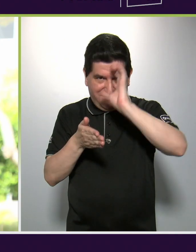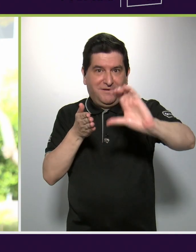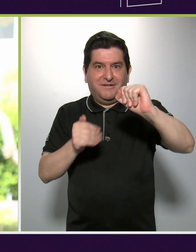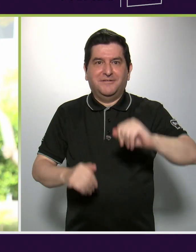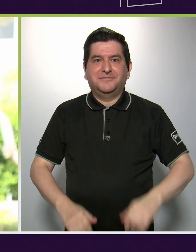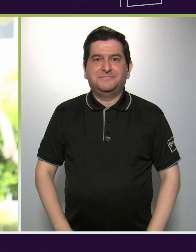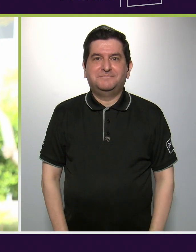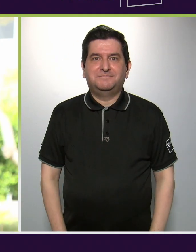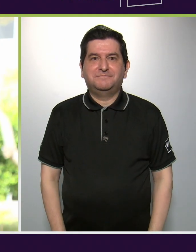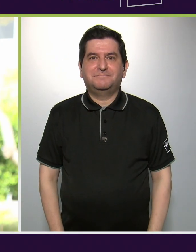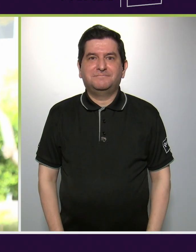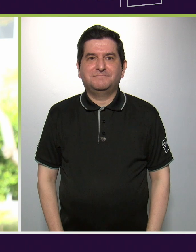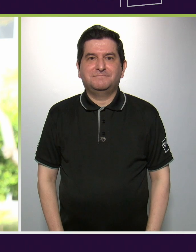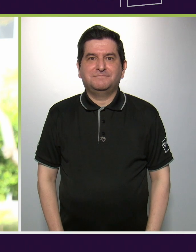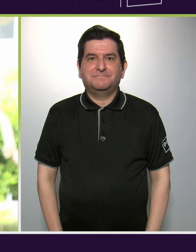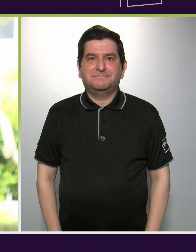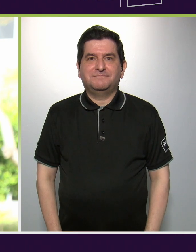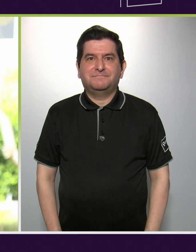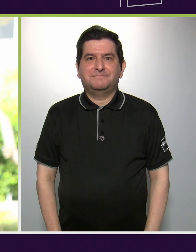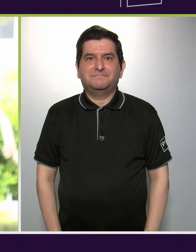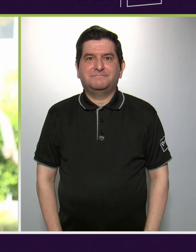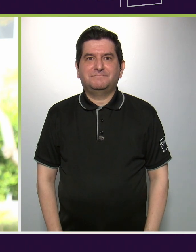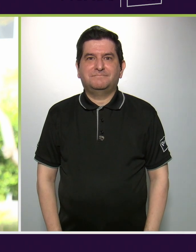También se presentó un proyecto para